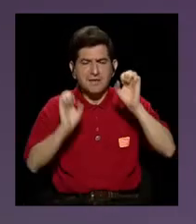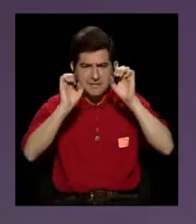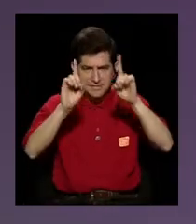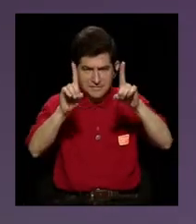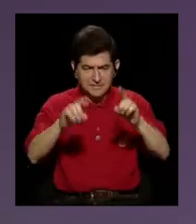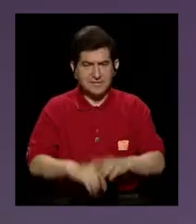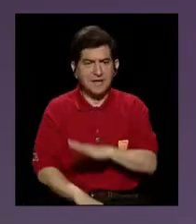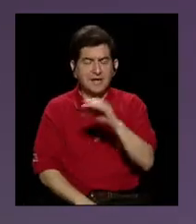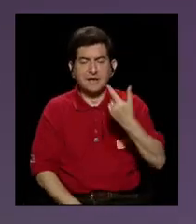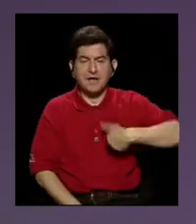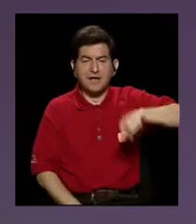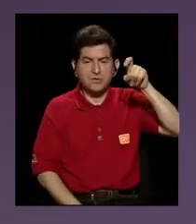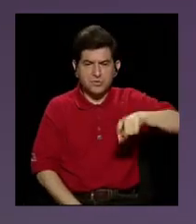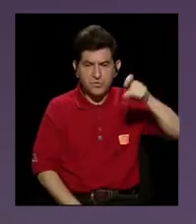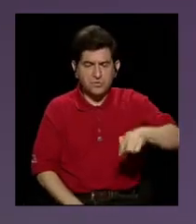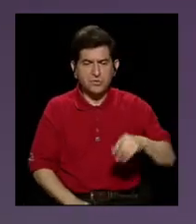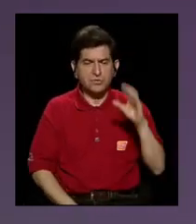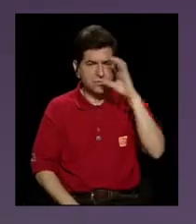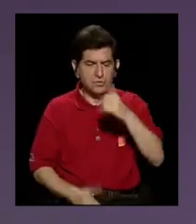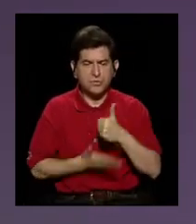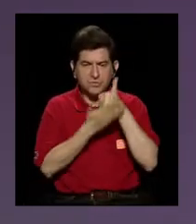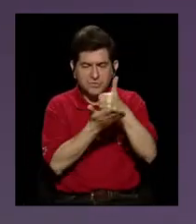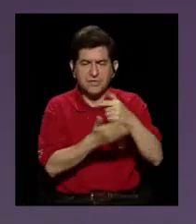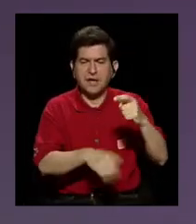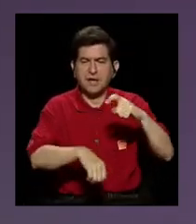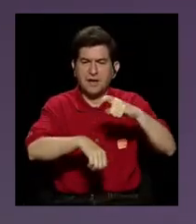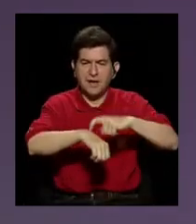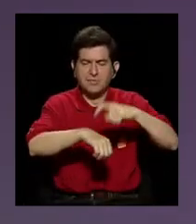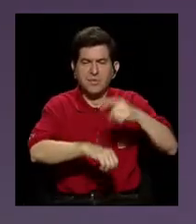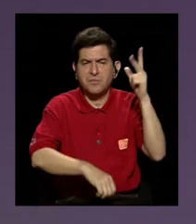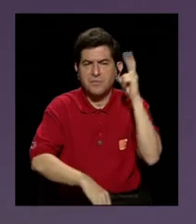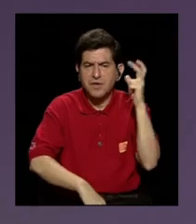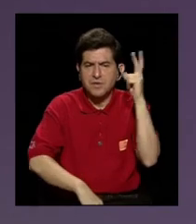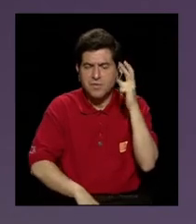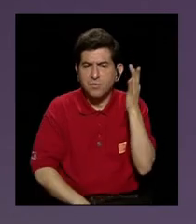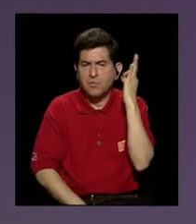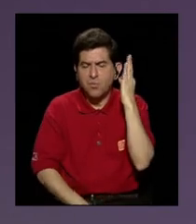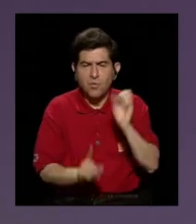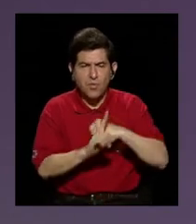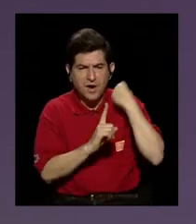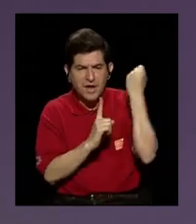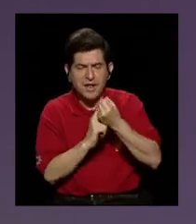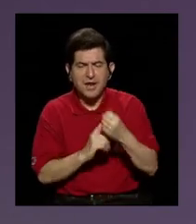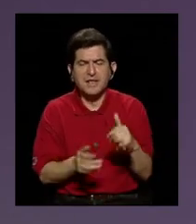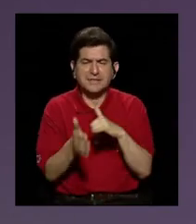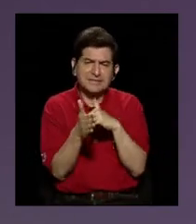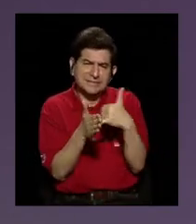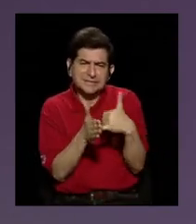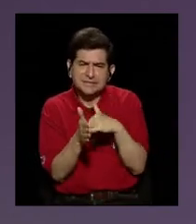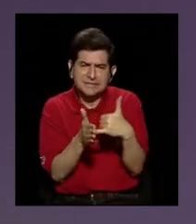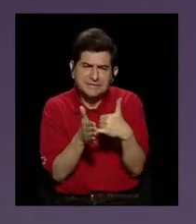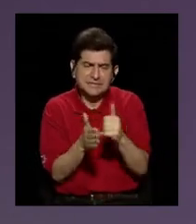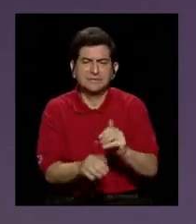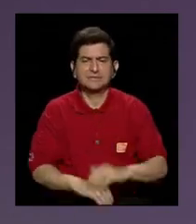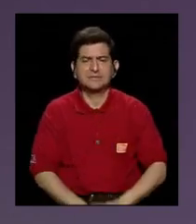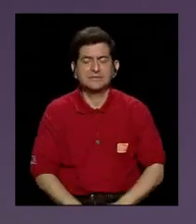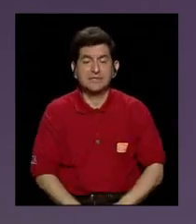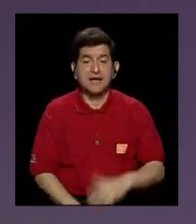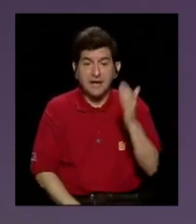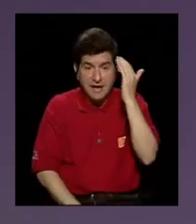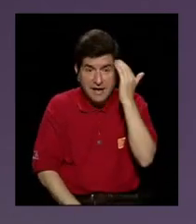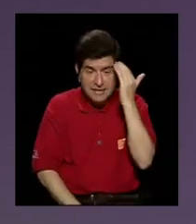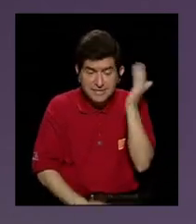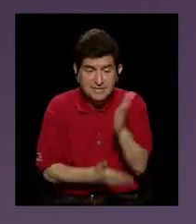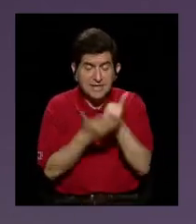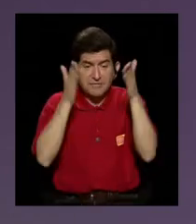nos tenemos que educar y tenemos que buscar ayuda cuando escuchamos que hay una mujer en una situación de vulnerabilidad. Cuando sabemos que